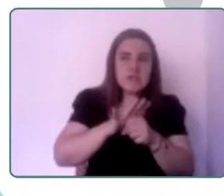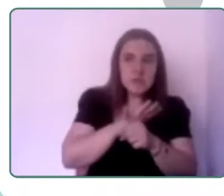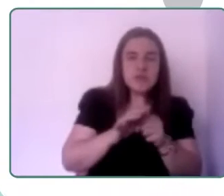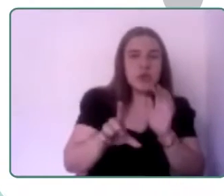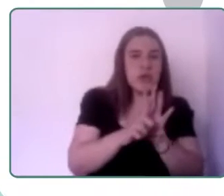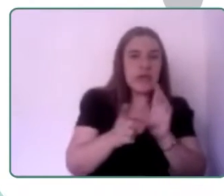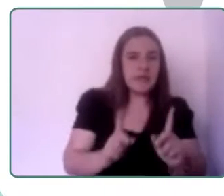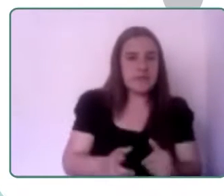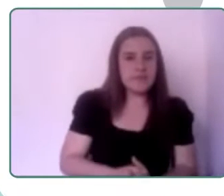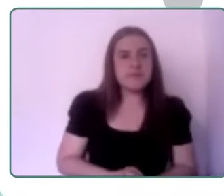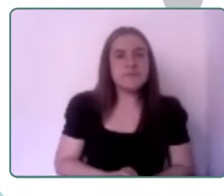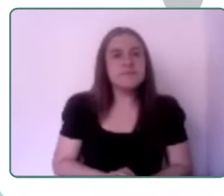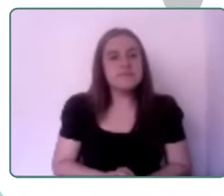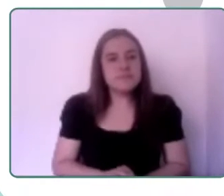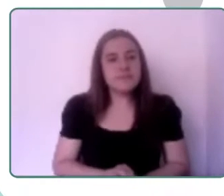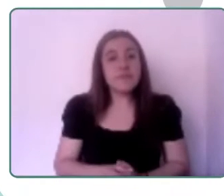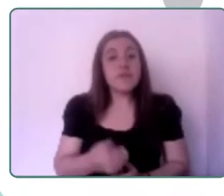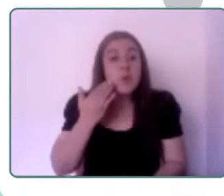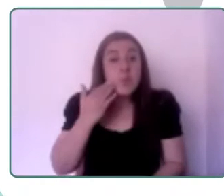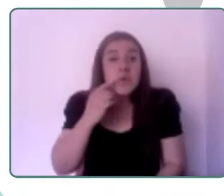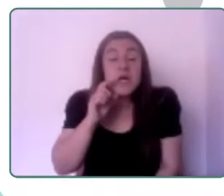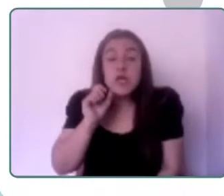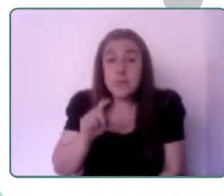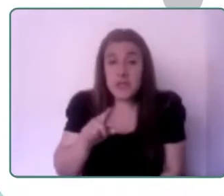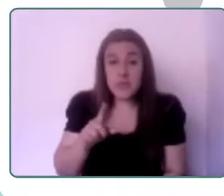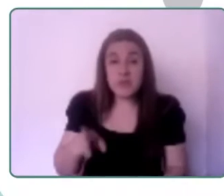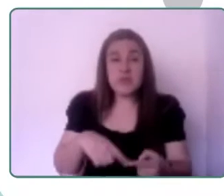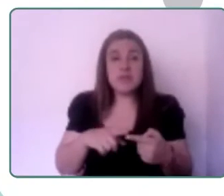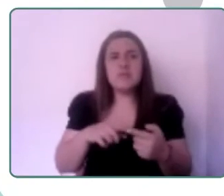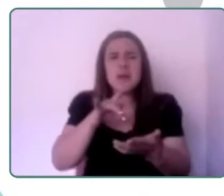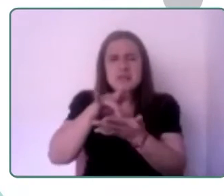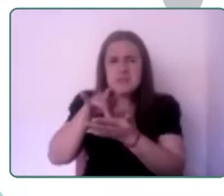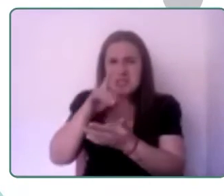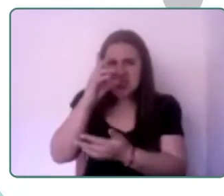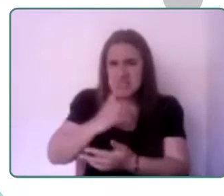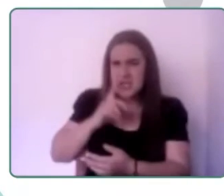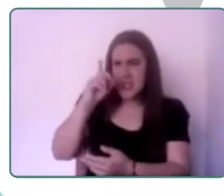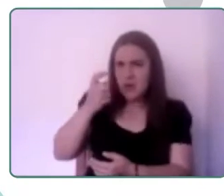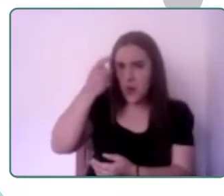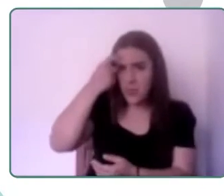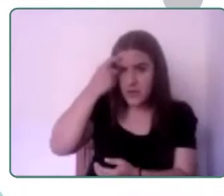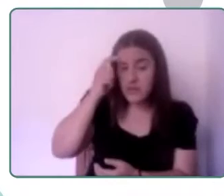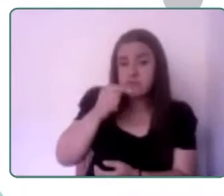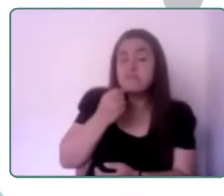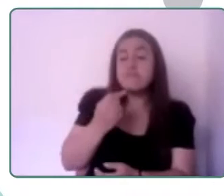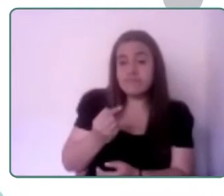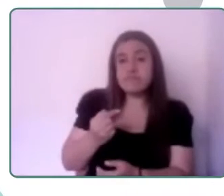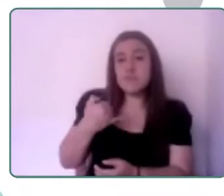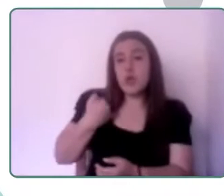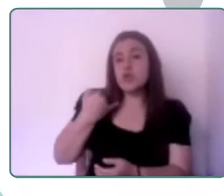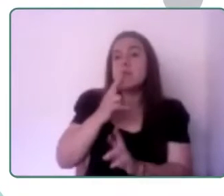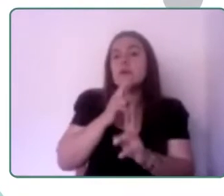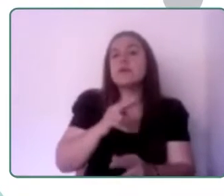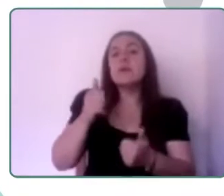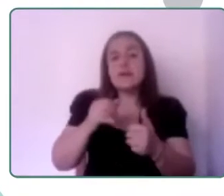la participación en decisiones gubernamentales, ellos hablan de que es importante la participación en la toma de decisiones